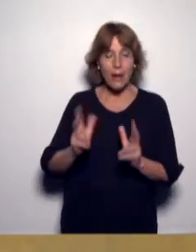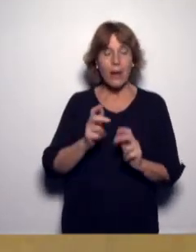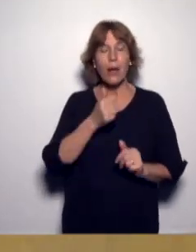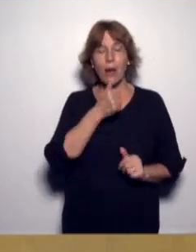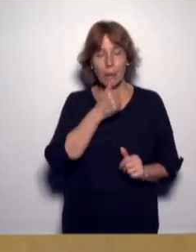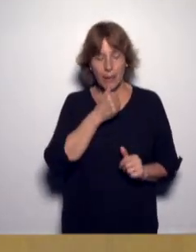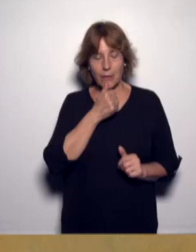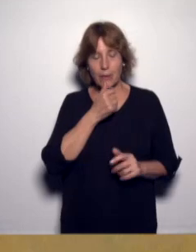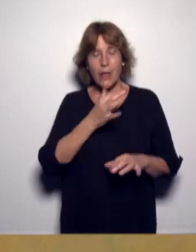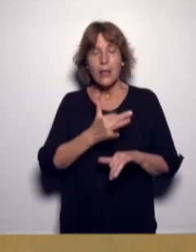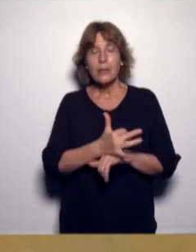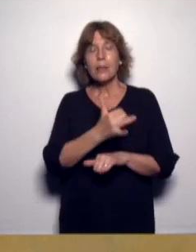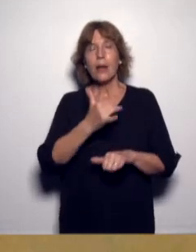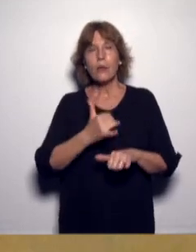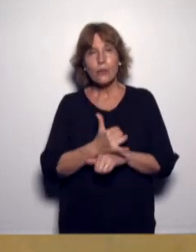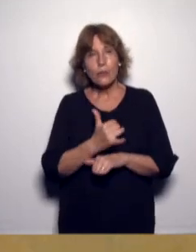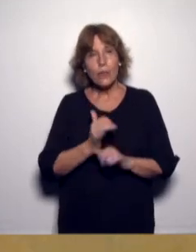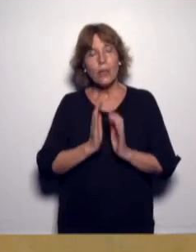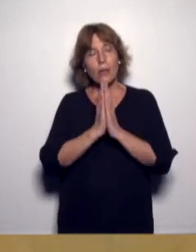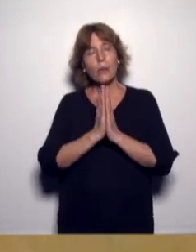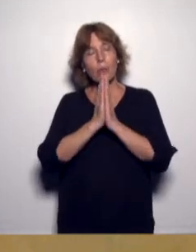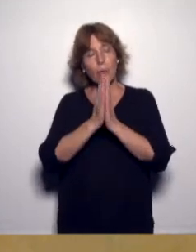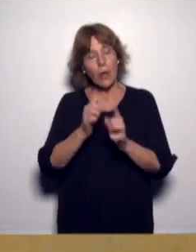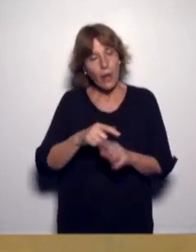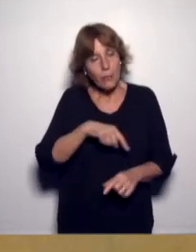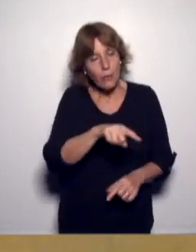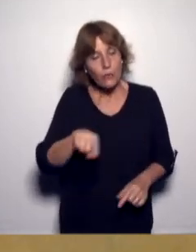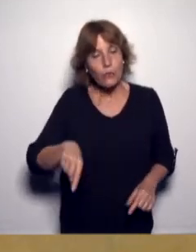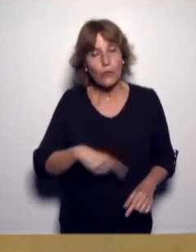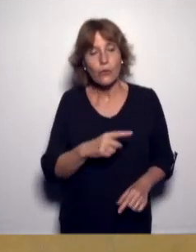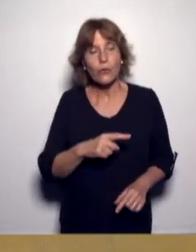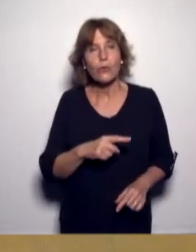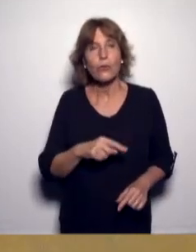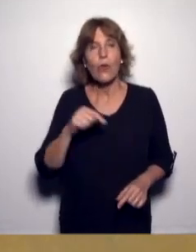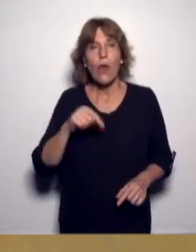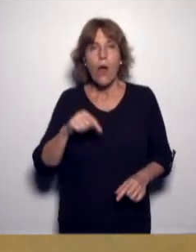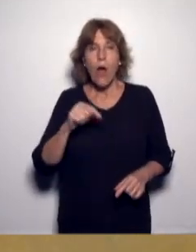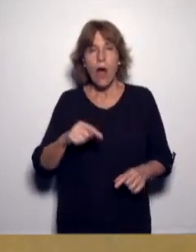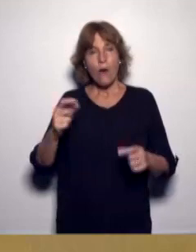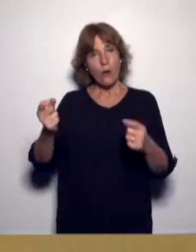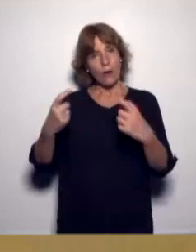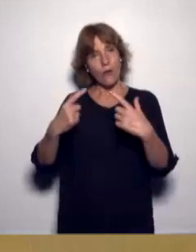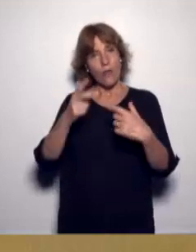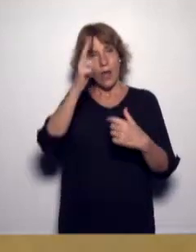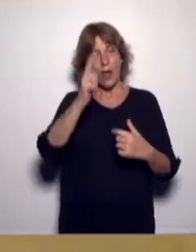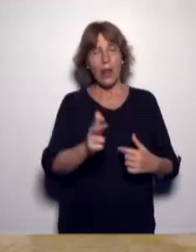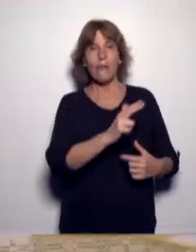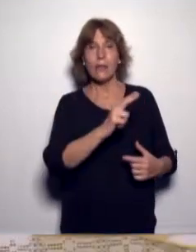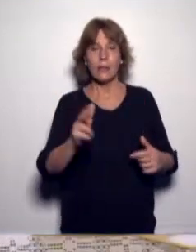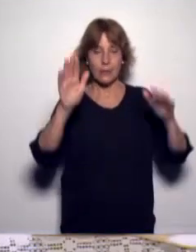Amén. San José, ruega por nosotros. Recibimos ahora